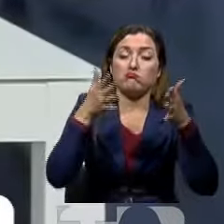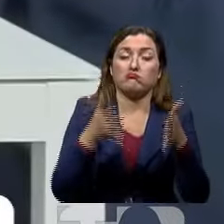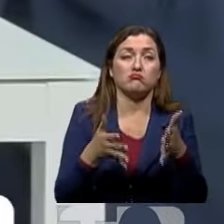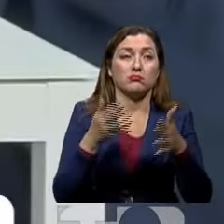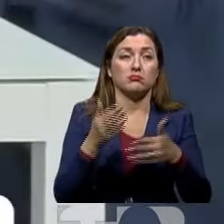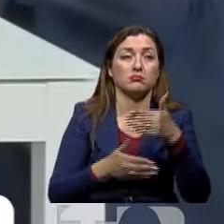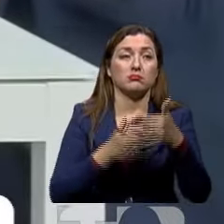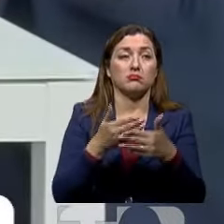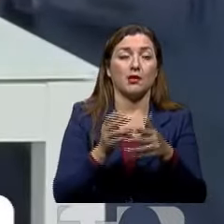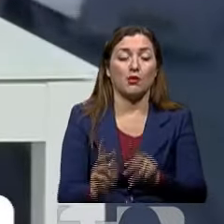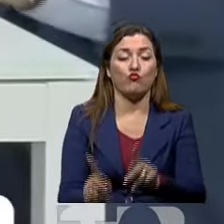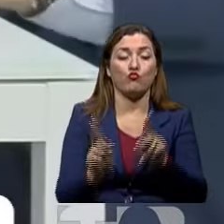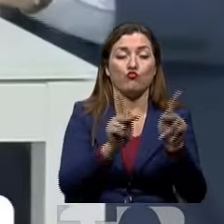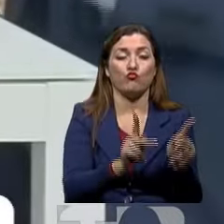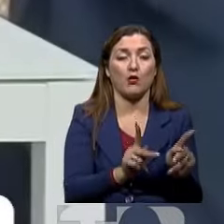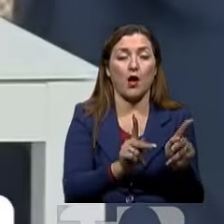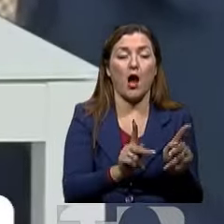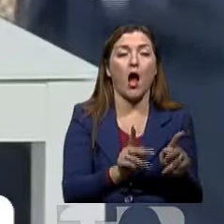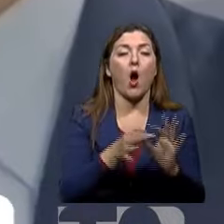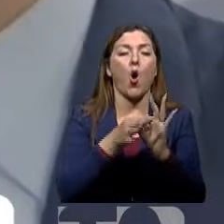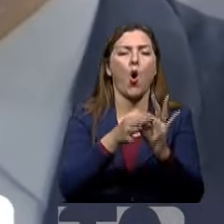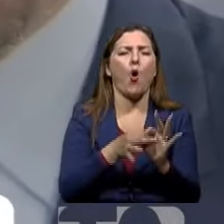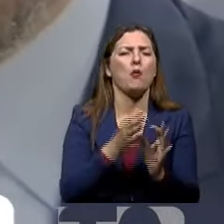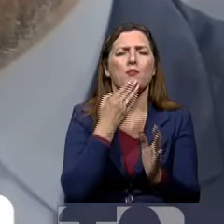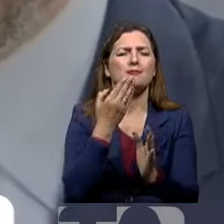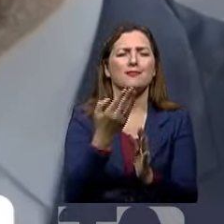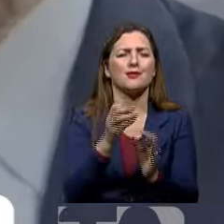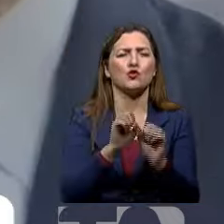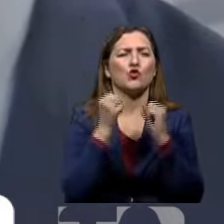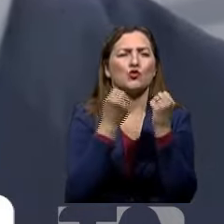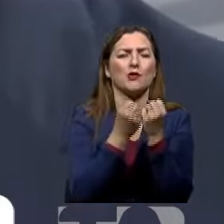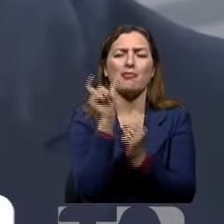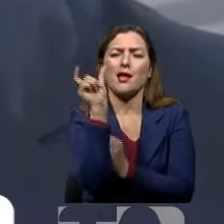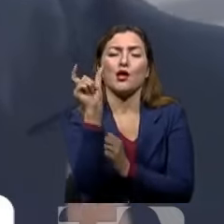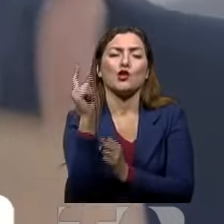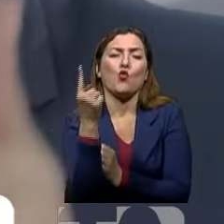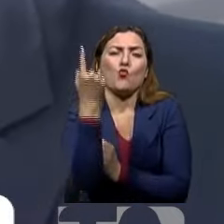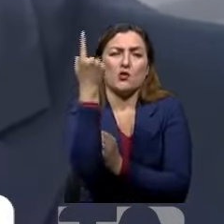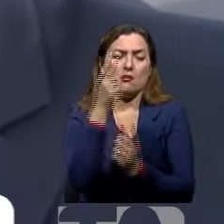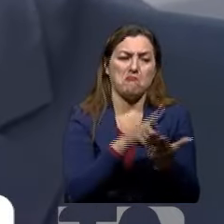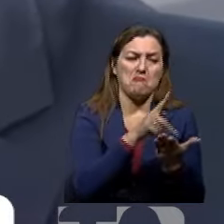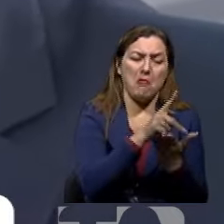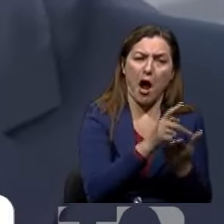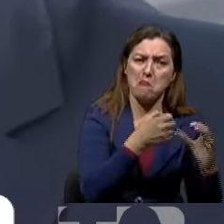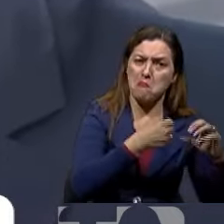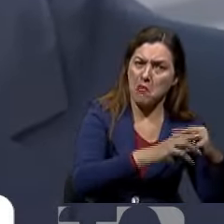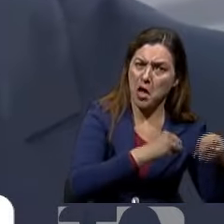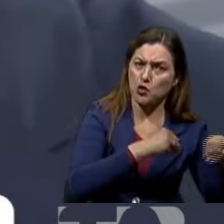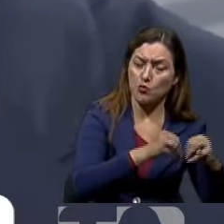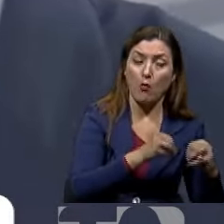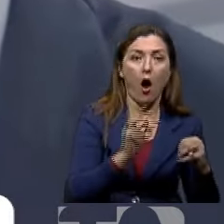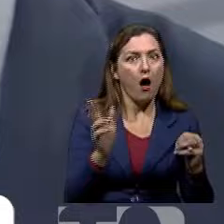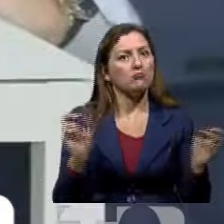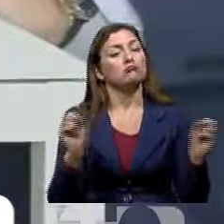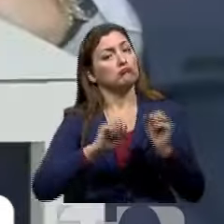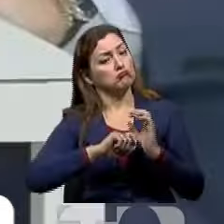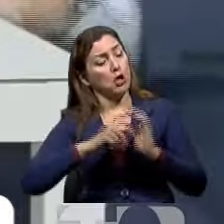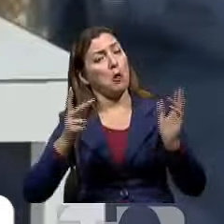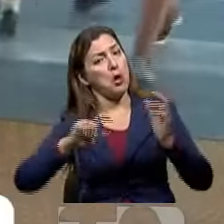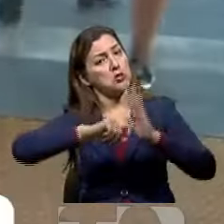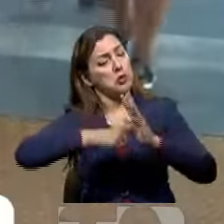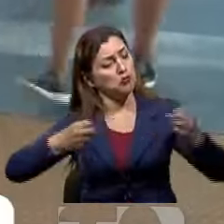fase de un plan de aporte social a través de la tarjeta única, que no solo será para el pasaje, incluso tendrá seguro de salud. Lo vamos a